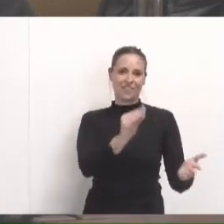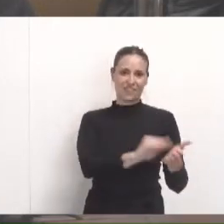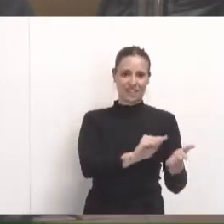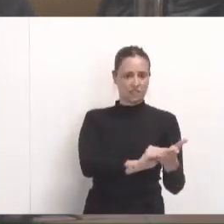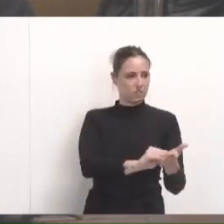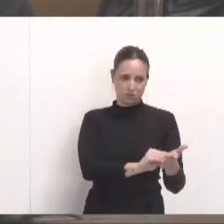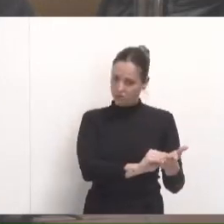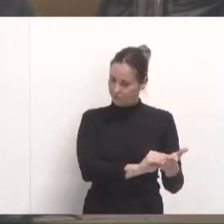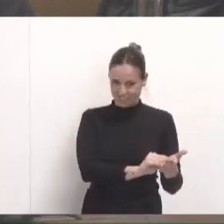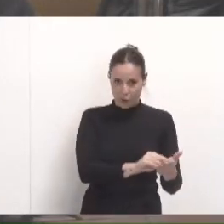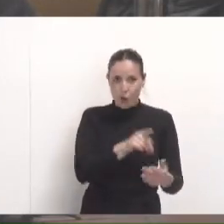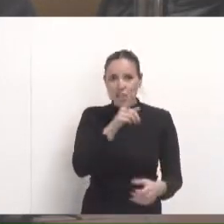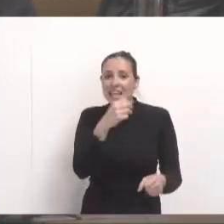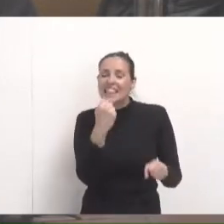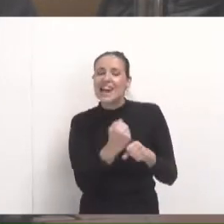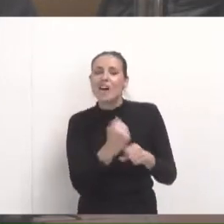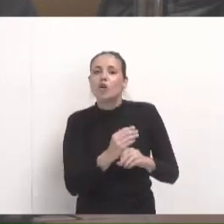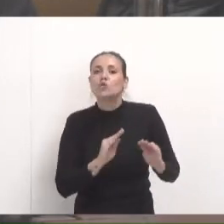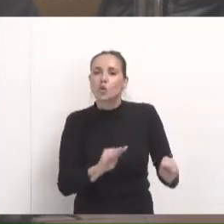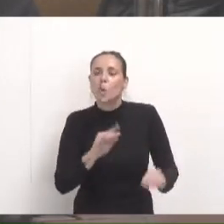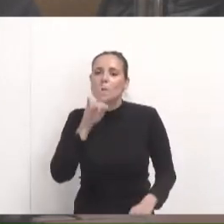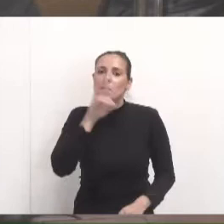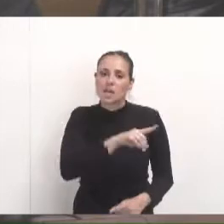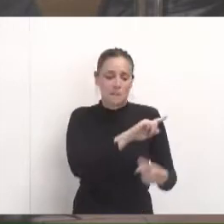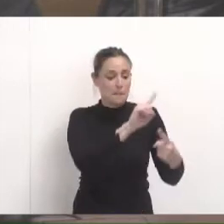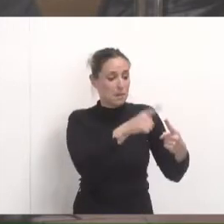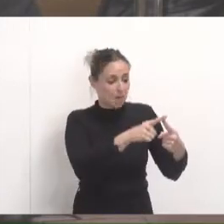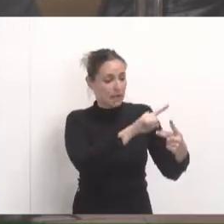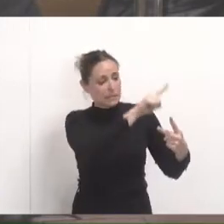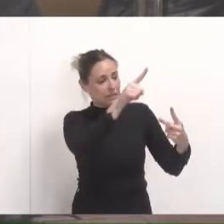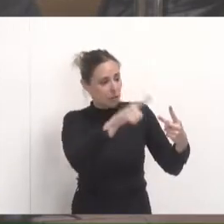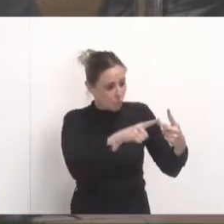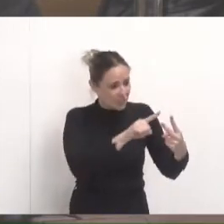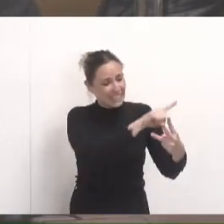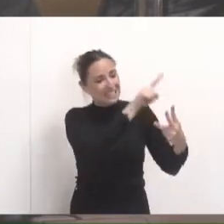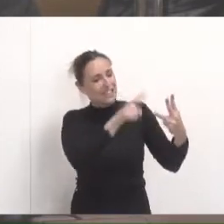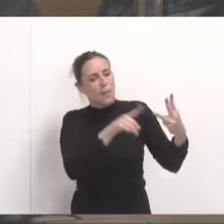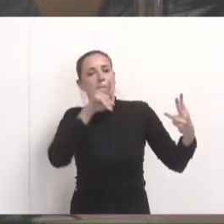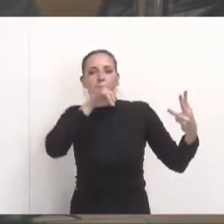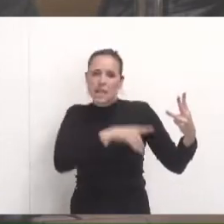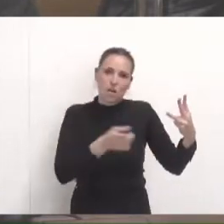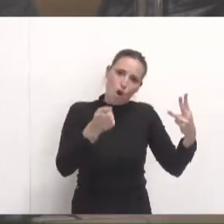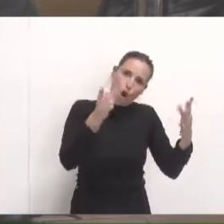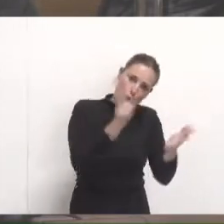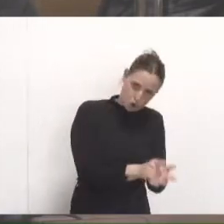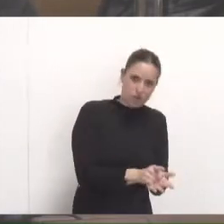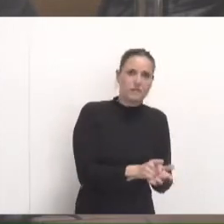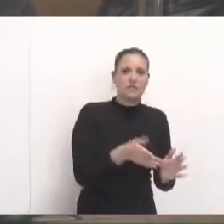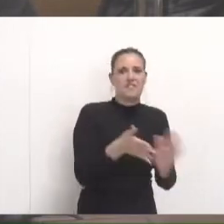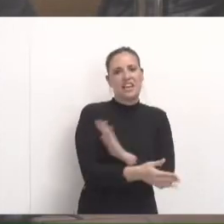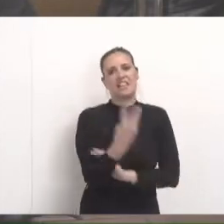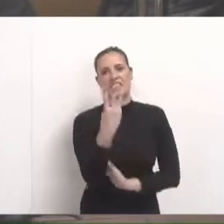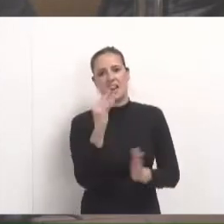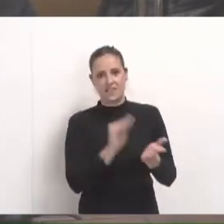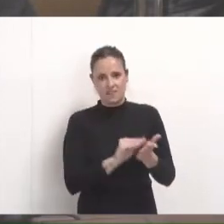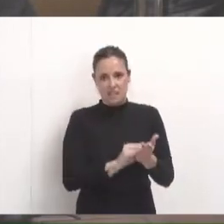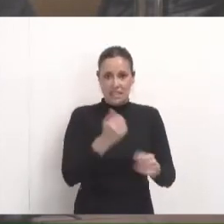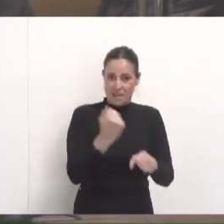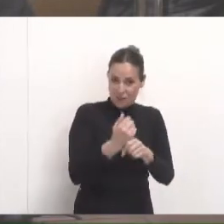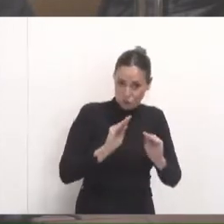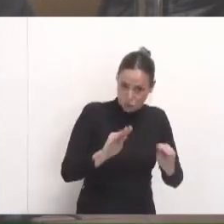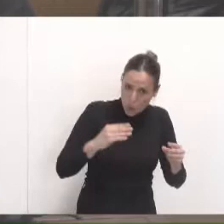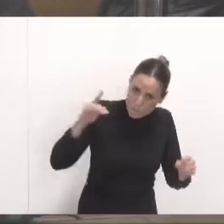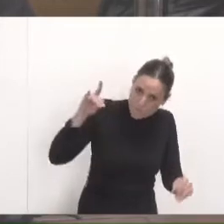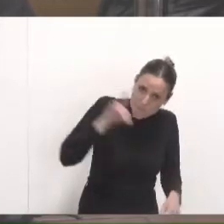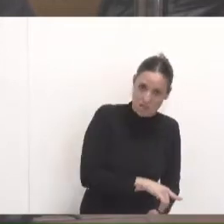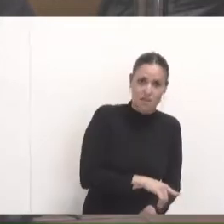usted ha hecho mal su trabajo. Lo ha hecho mal la primera vez, lo ha hecho mal la segunda vez y lo hace mal una tercera vez. Ya van tres veces haciendo mal el trabajo. Y hemos decidido